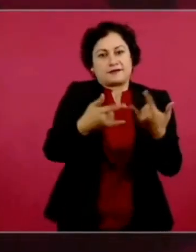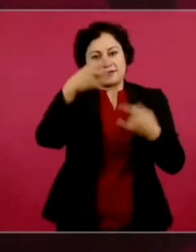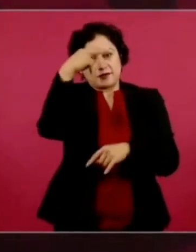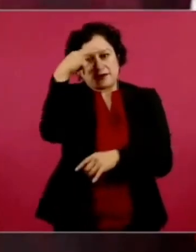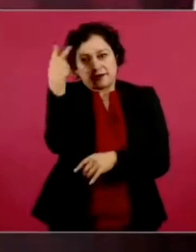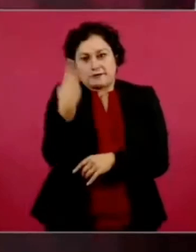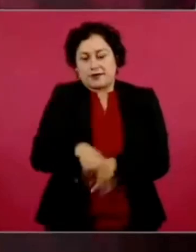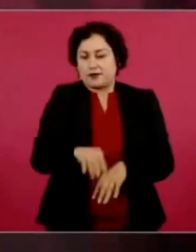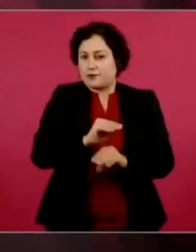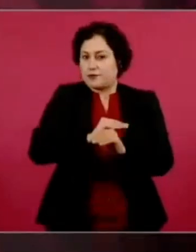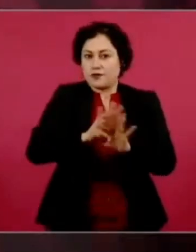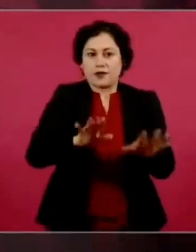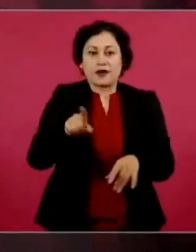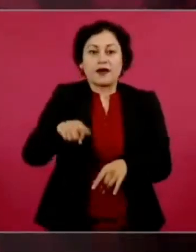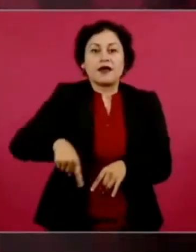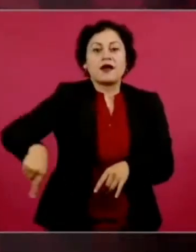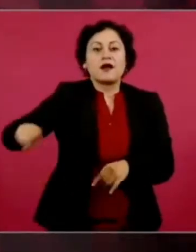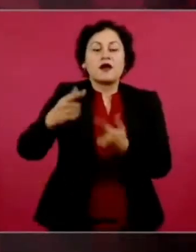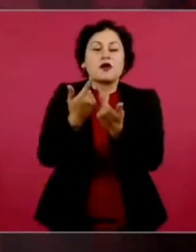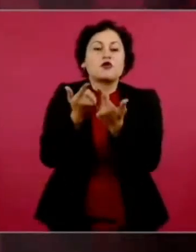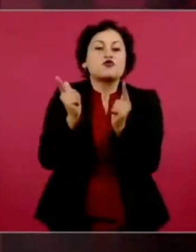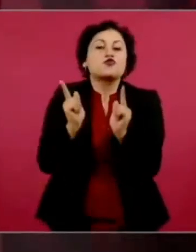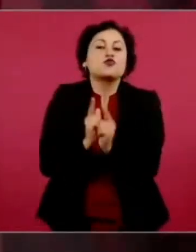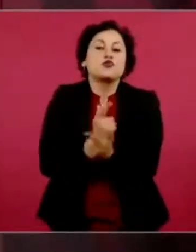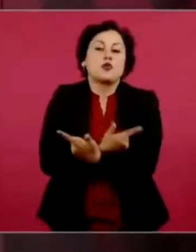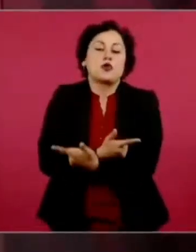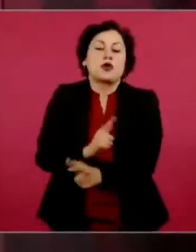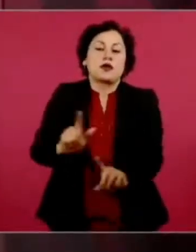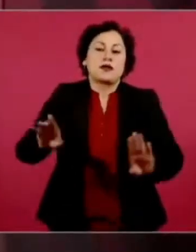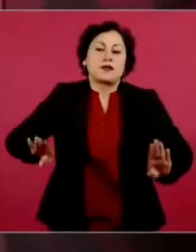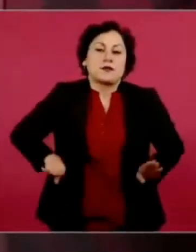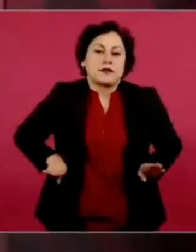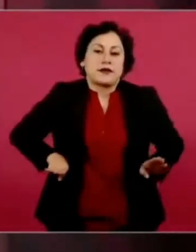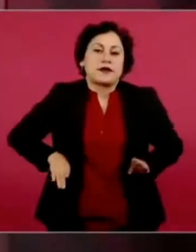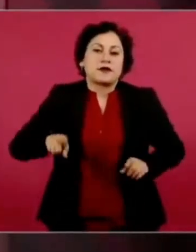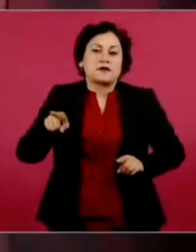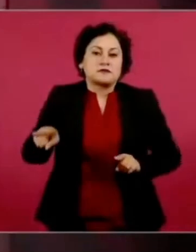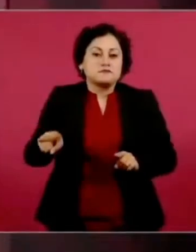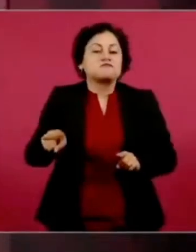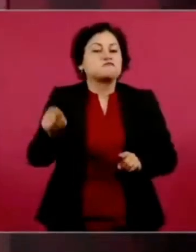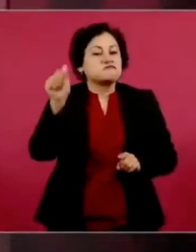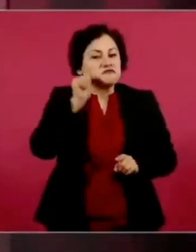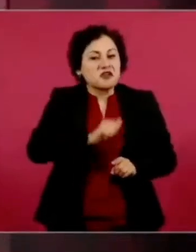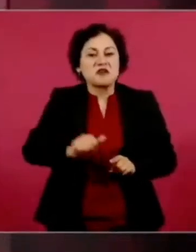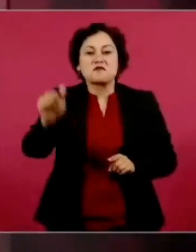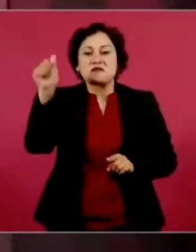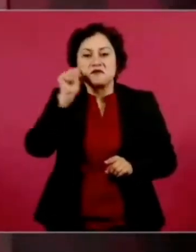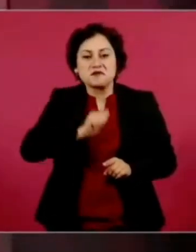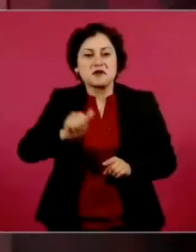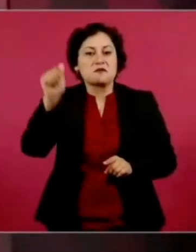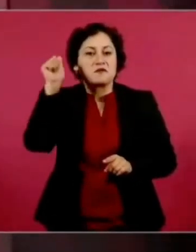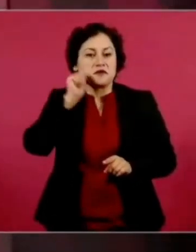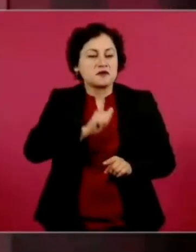en todos los procesos de transformación. Han estado siempre a la vanguardia.